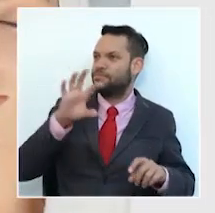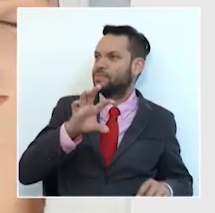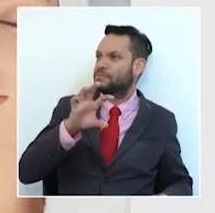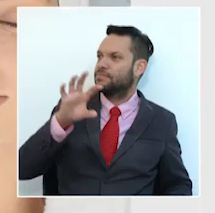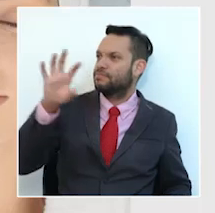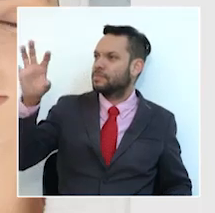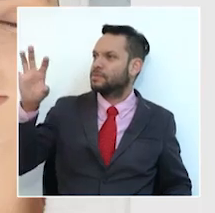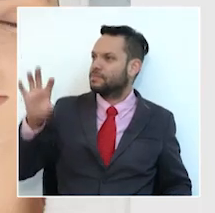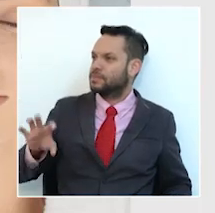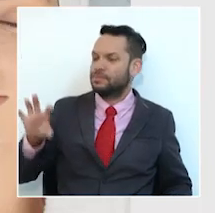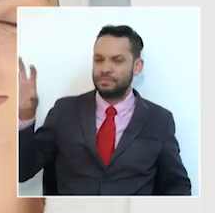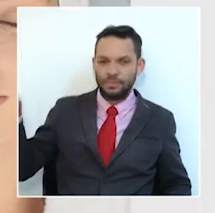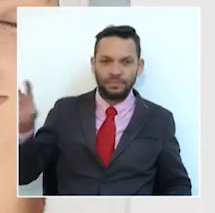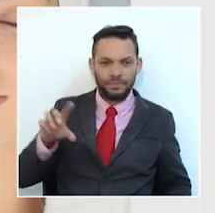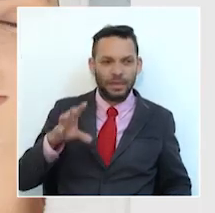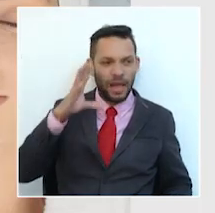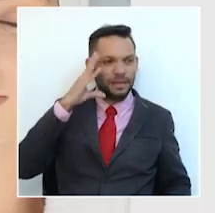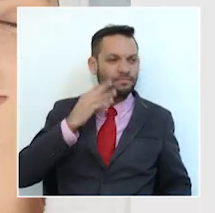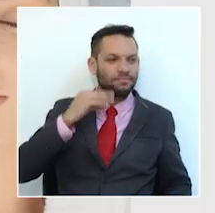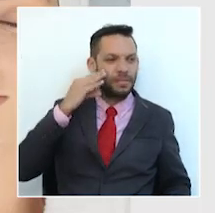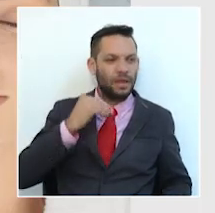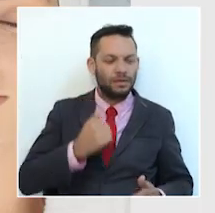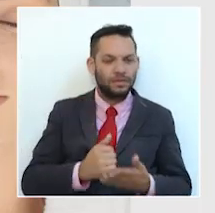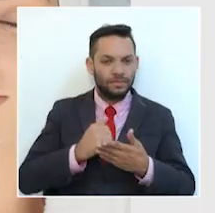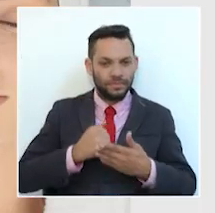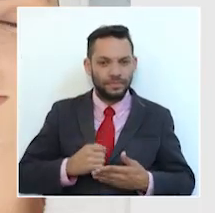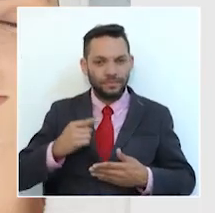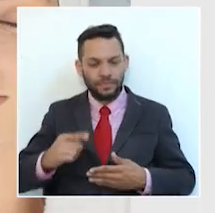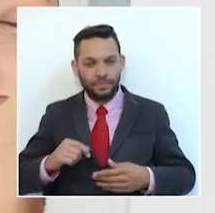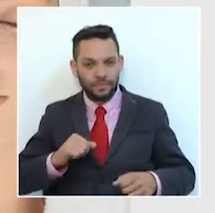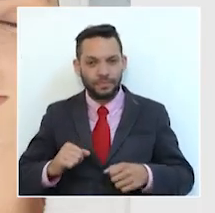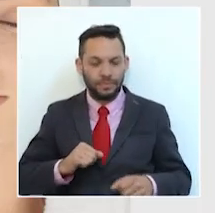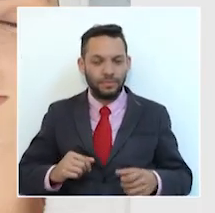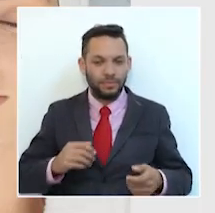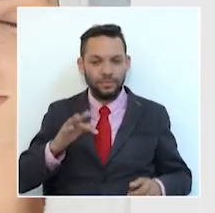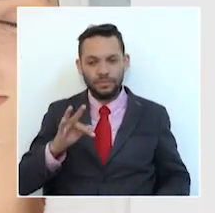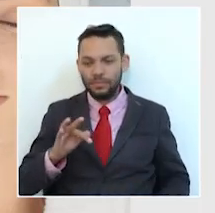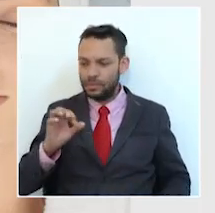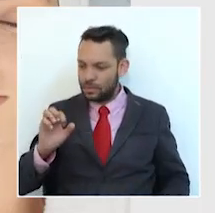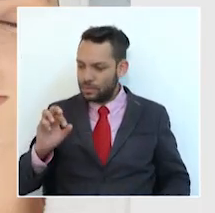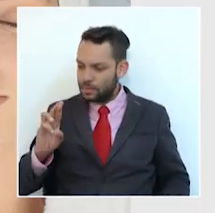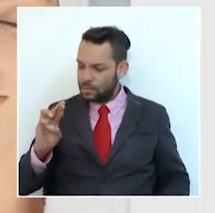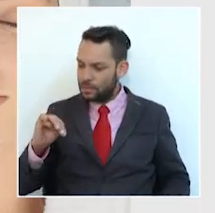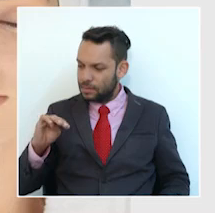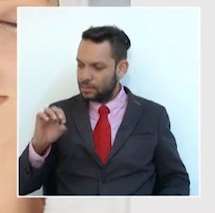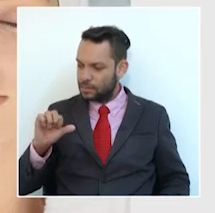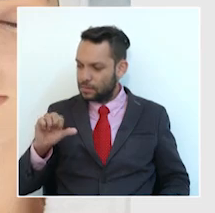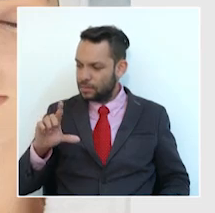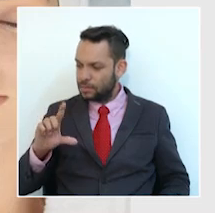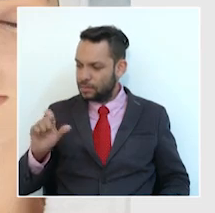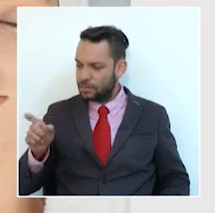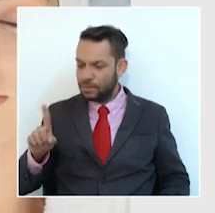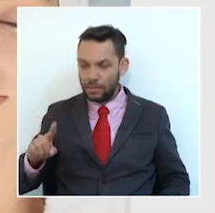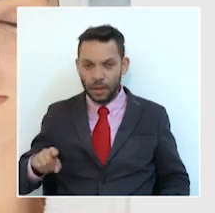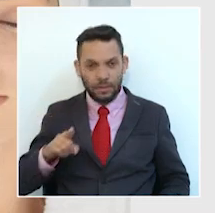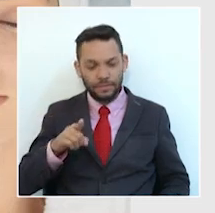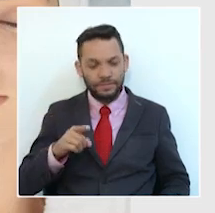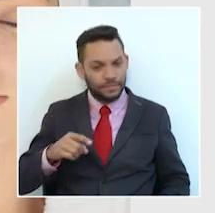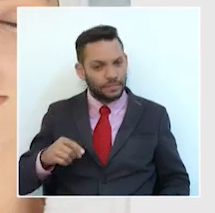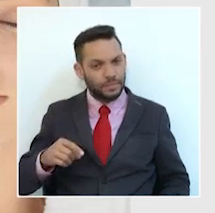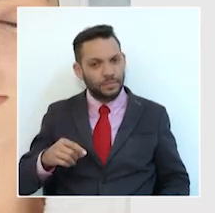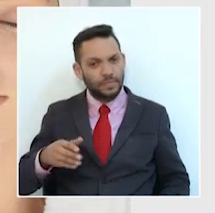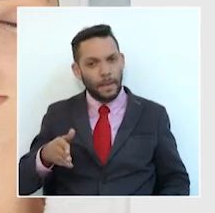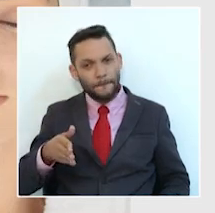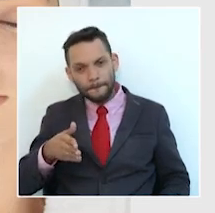el pero hoy de preparado y dentro de los centros termales cada vez se tiende más a utilizar este último por